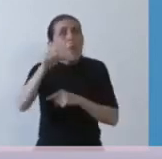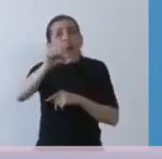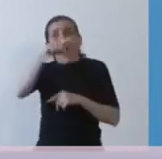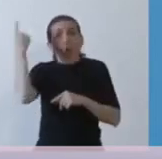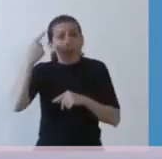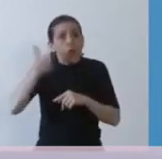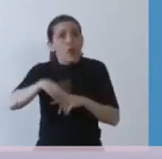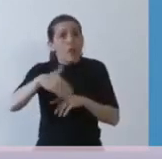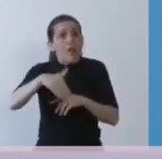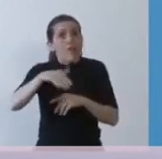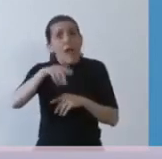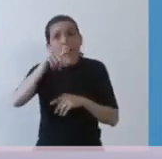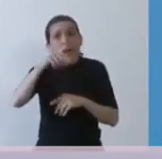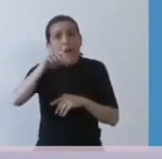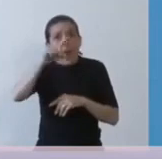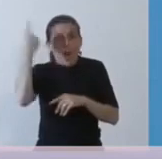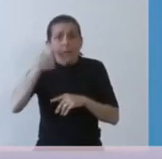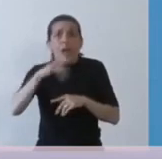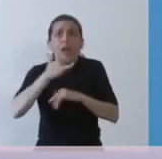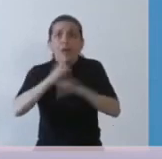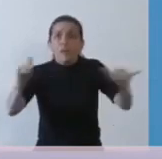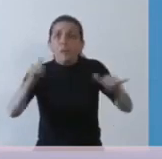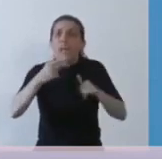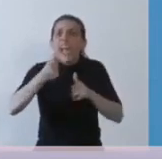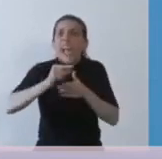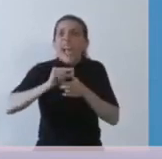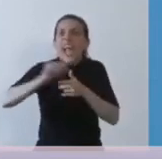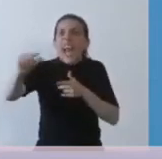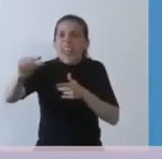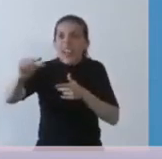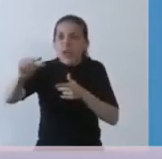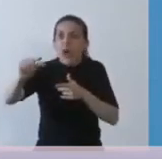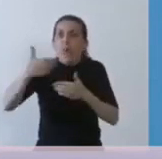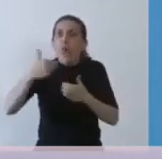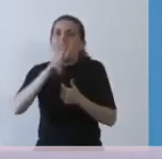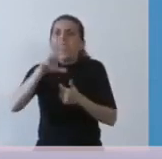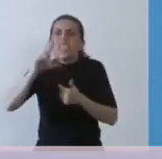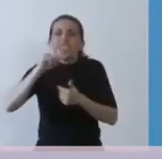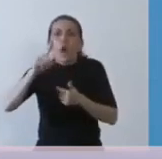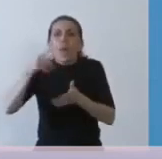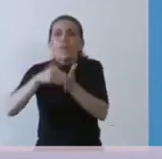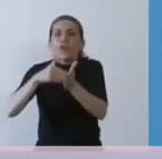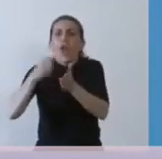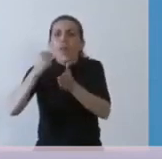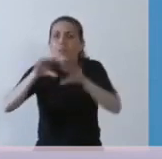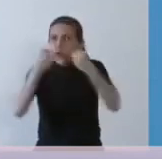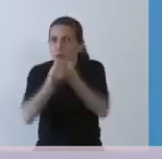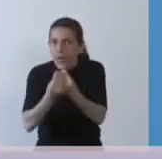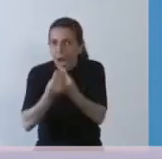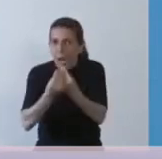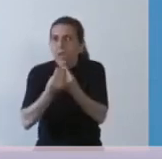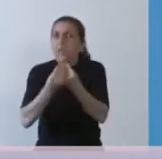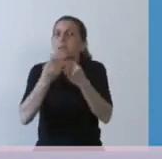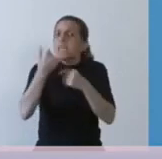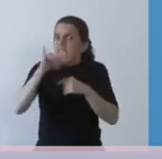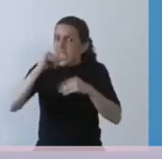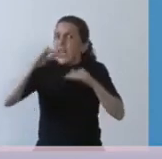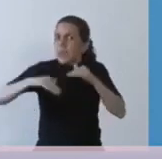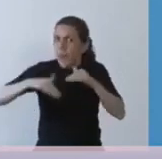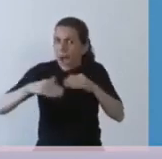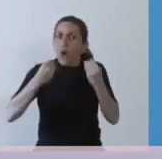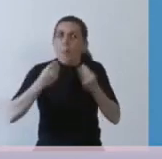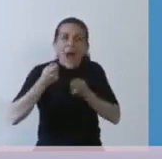anunciará Próximamente créditos por 25,000 millones de pesos a tasa diferencial destinada específicamente al sector